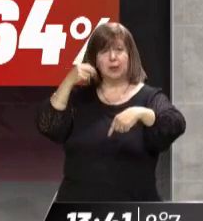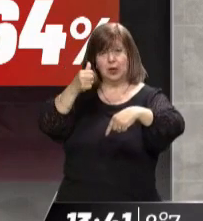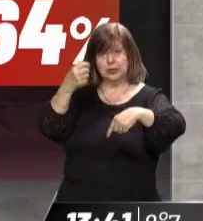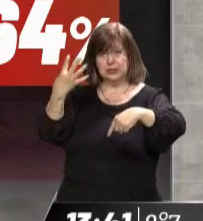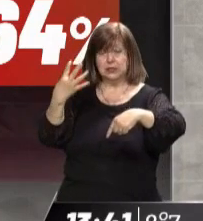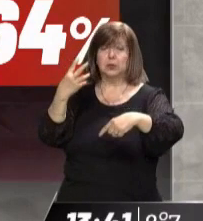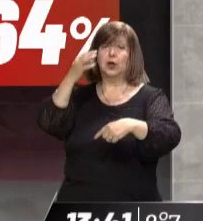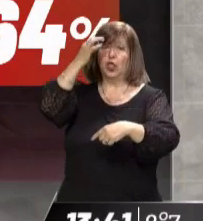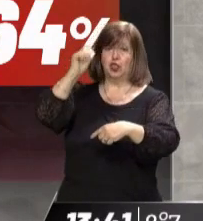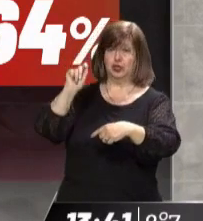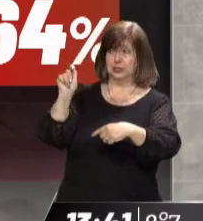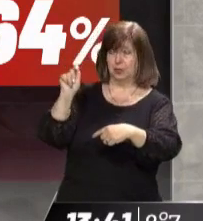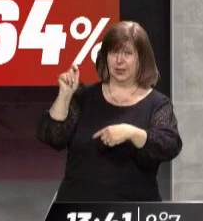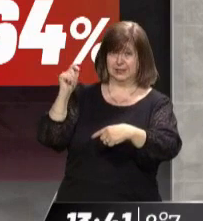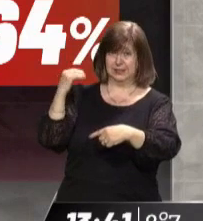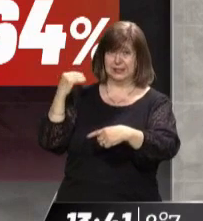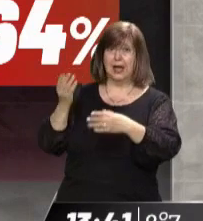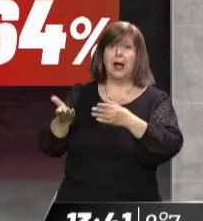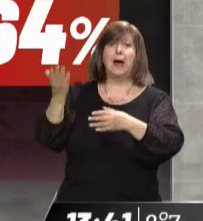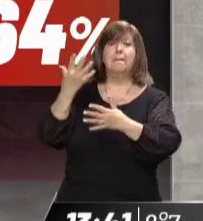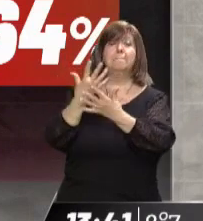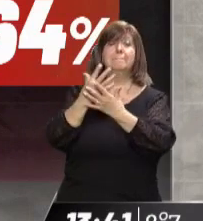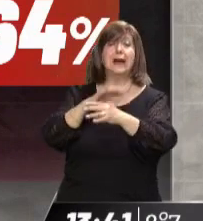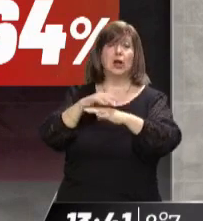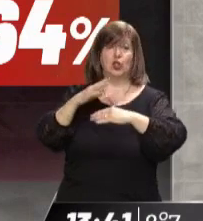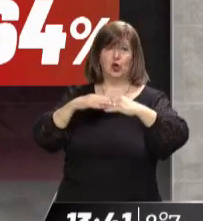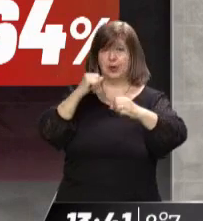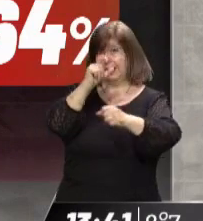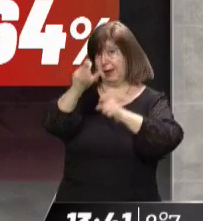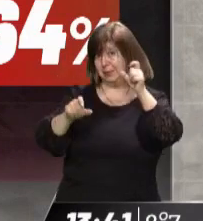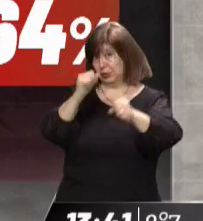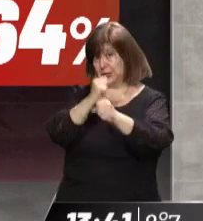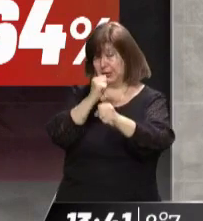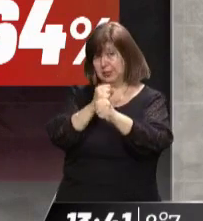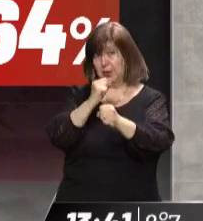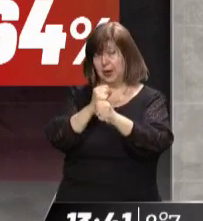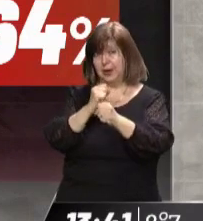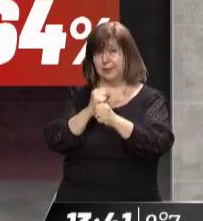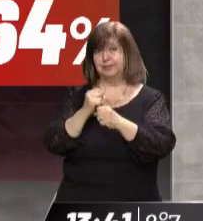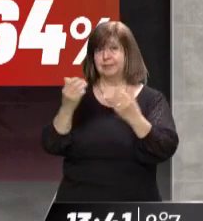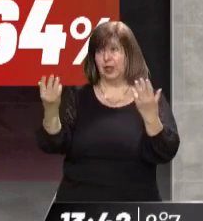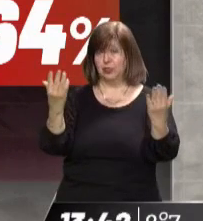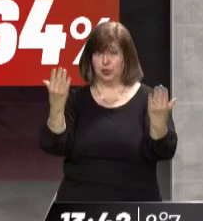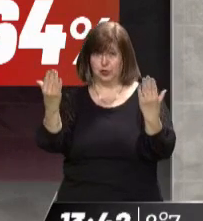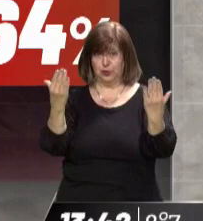meses de casi el 150%. Y ven ustedes el número concreto,